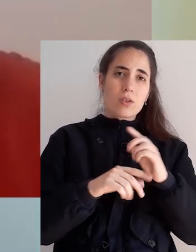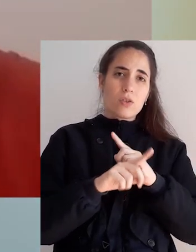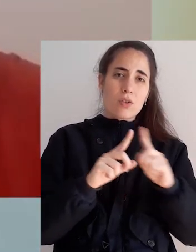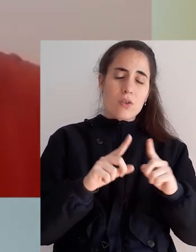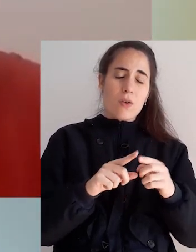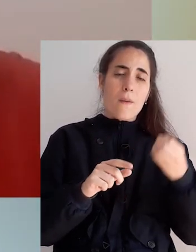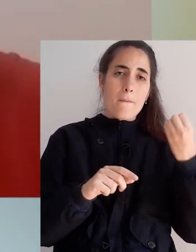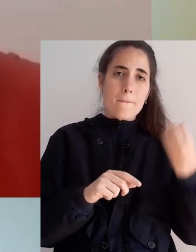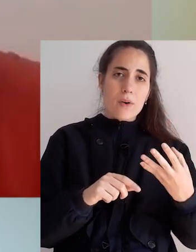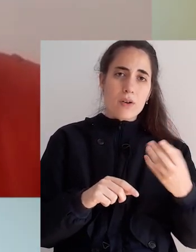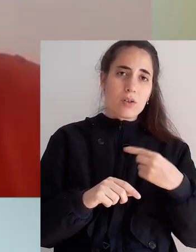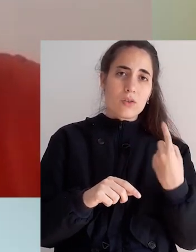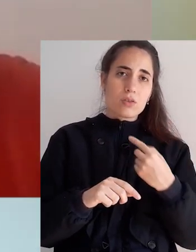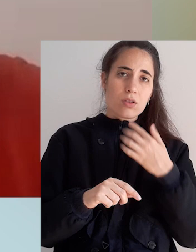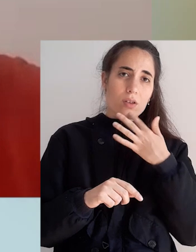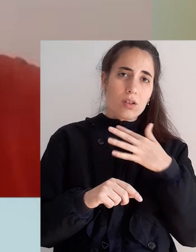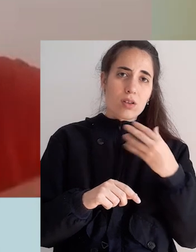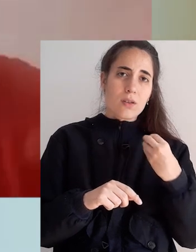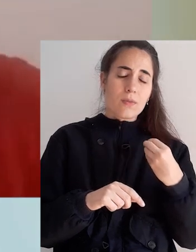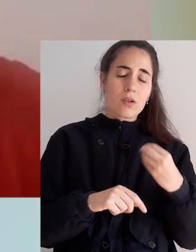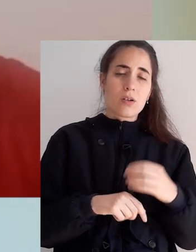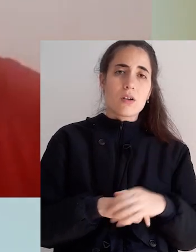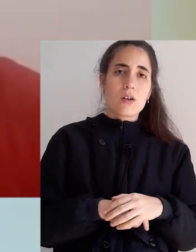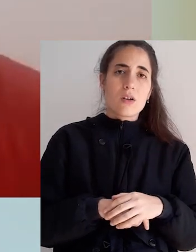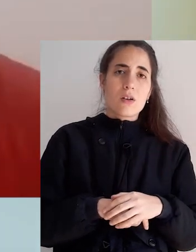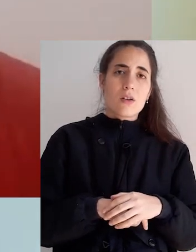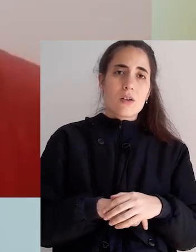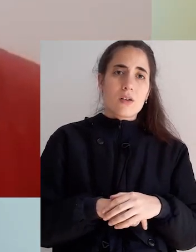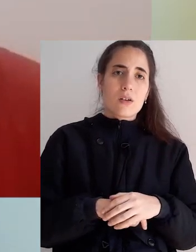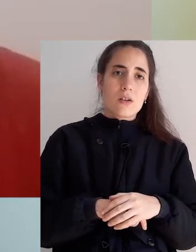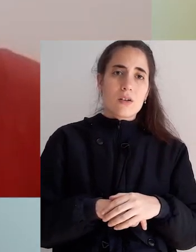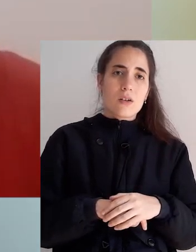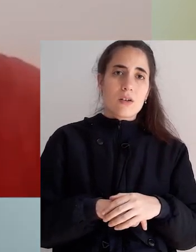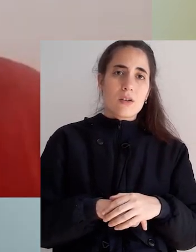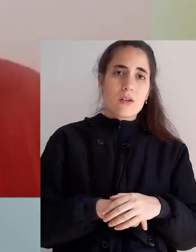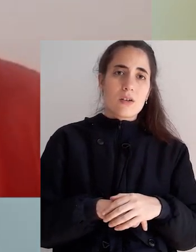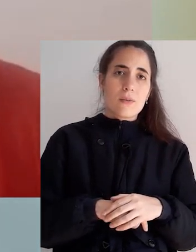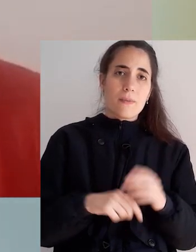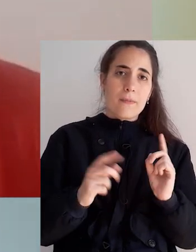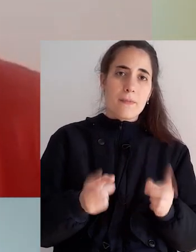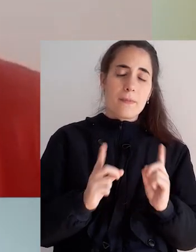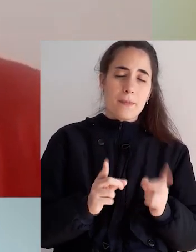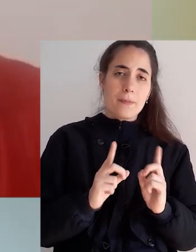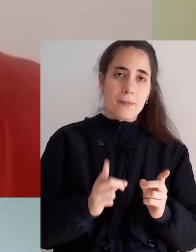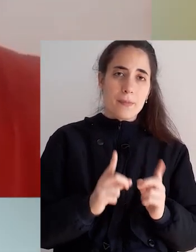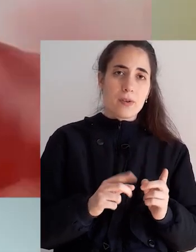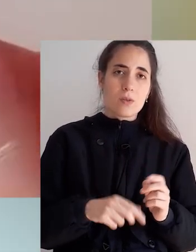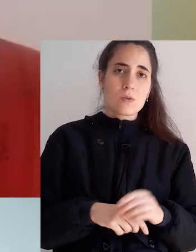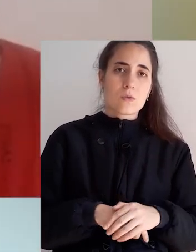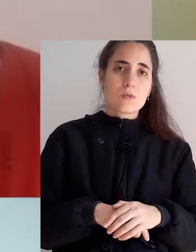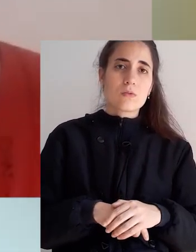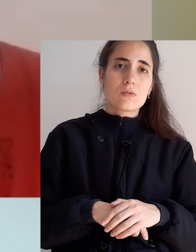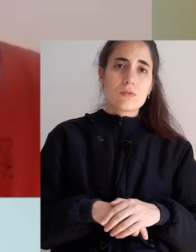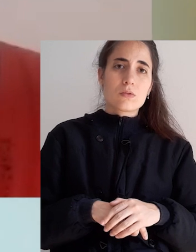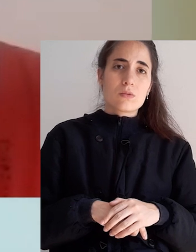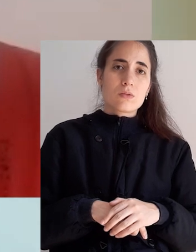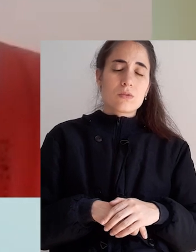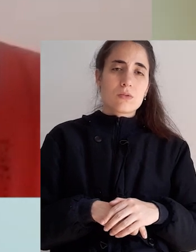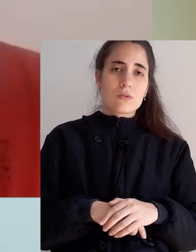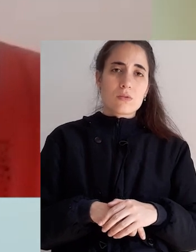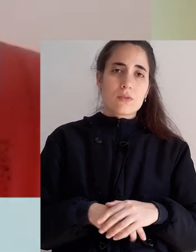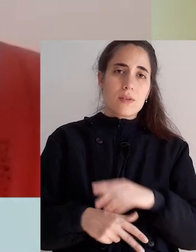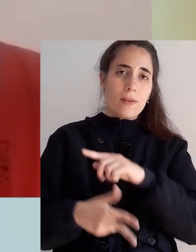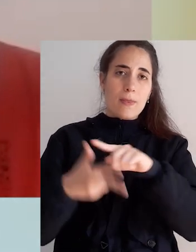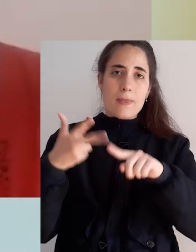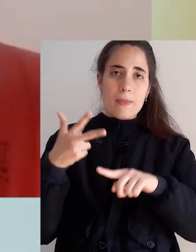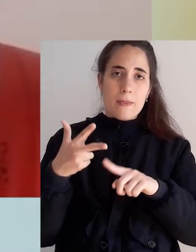ministerio, secretaría, lo que sea ahora, porque es una confusión, de educación, el tema